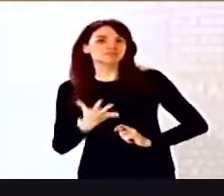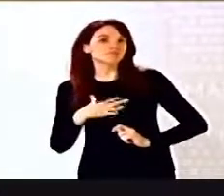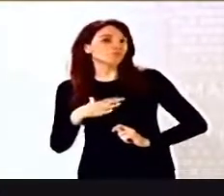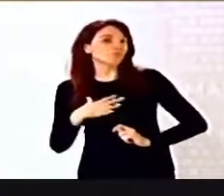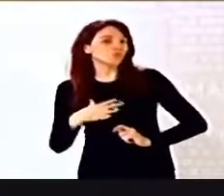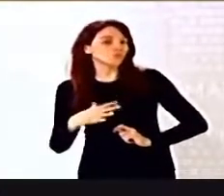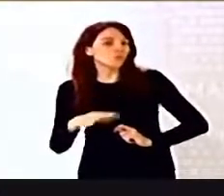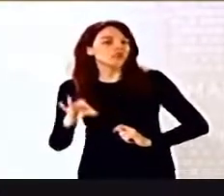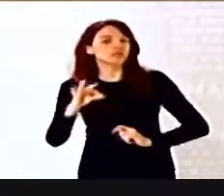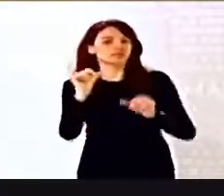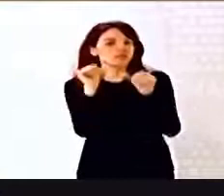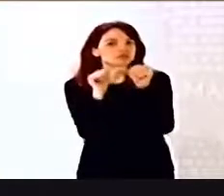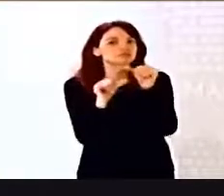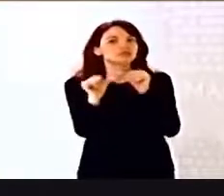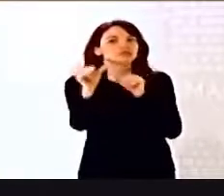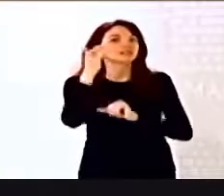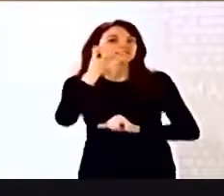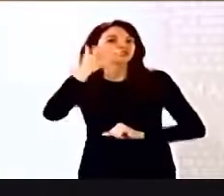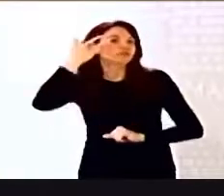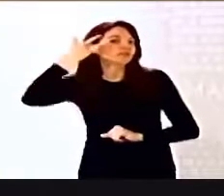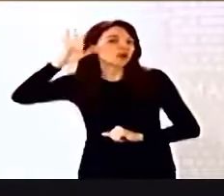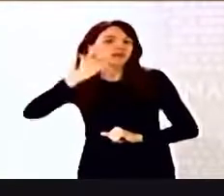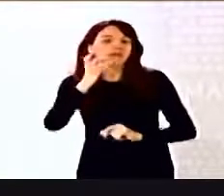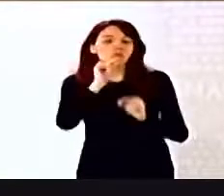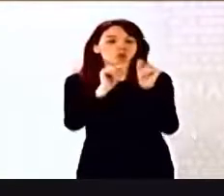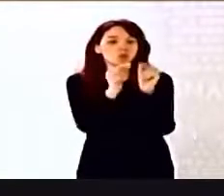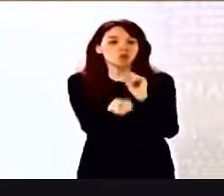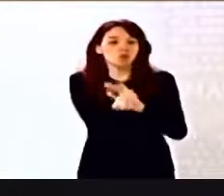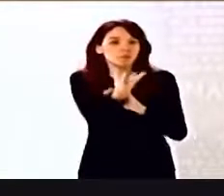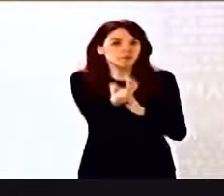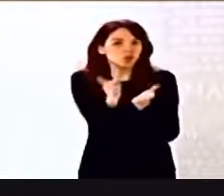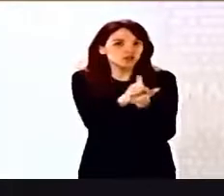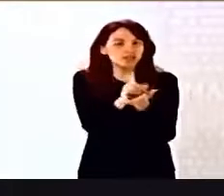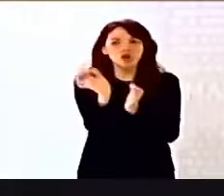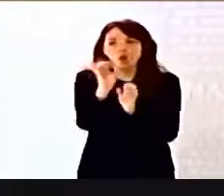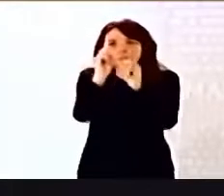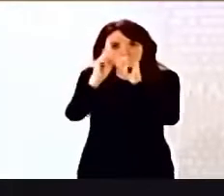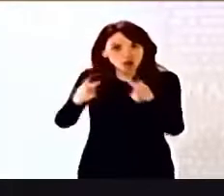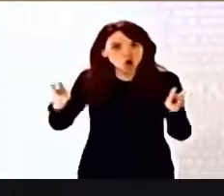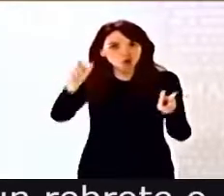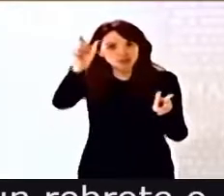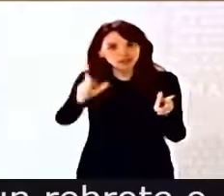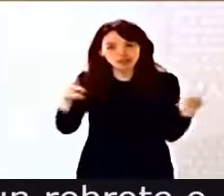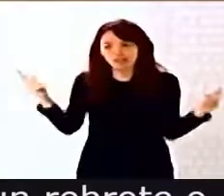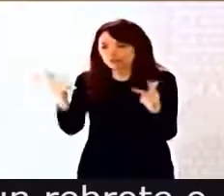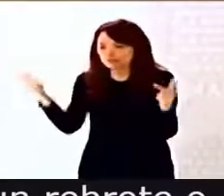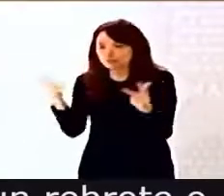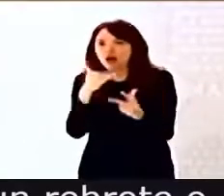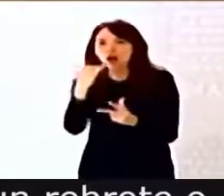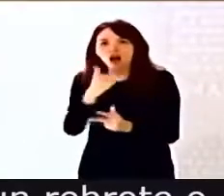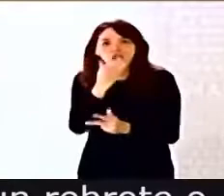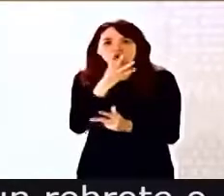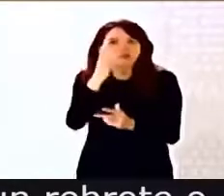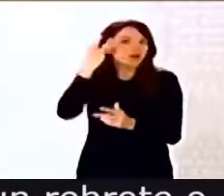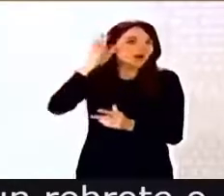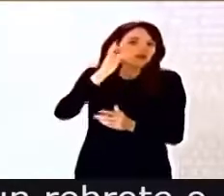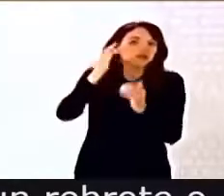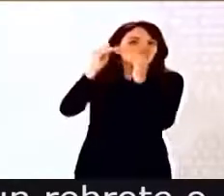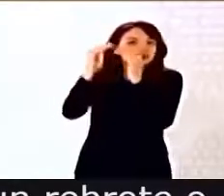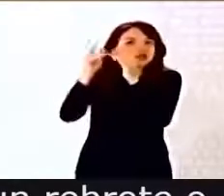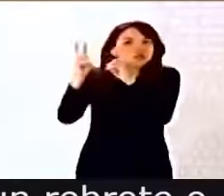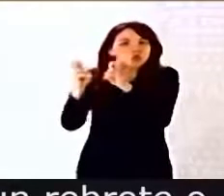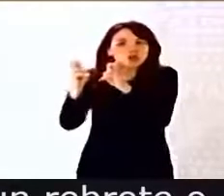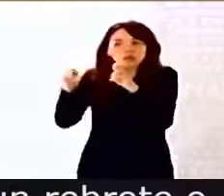posibilidades de que ante algún rebrote o ante algún empeoramiento de alguno de los pacientes que en este momento está en aislamiento domiciliario